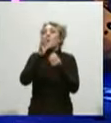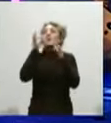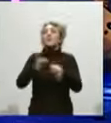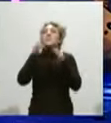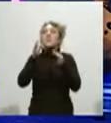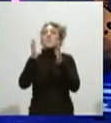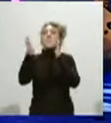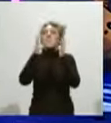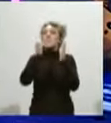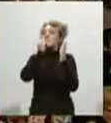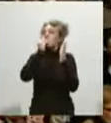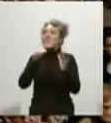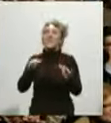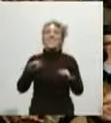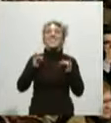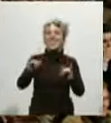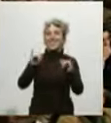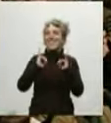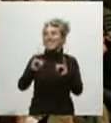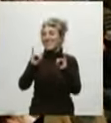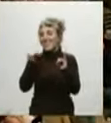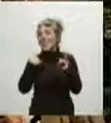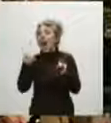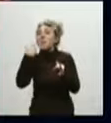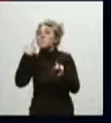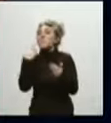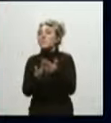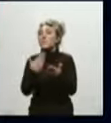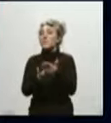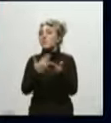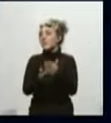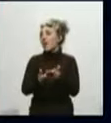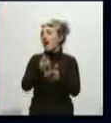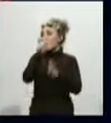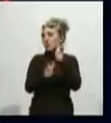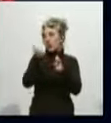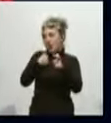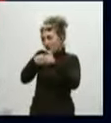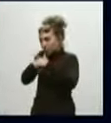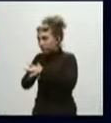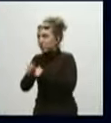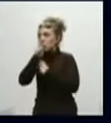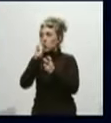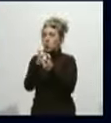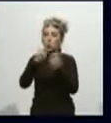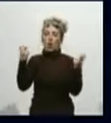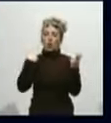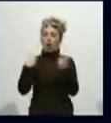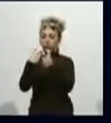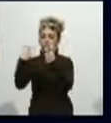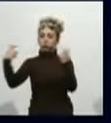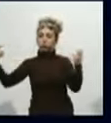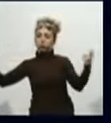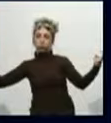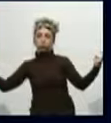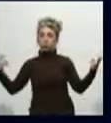Gracias. Y ya han visto, amigos, amigas, cómo se han incorporado los miembros del jurado. Hola de nuevo. Bienvenidos y bienvenidas, teníamos